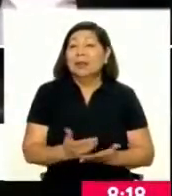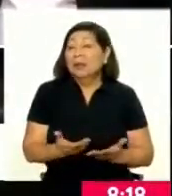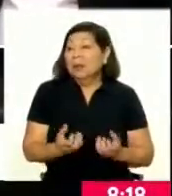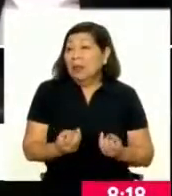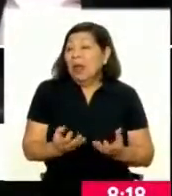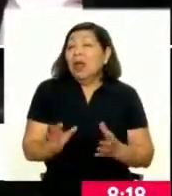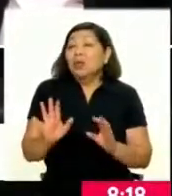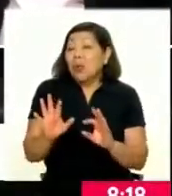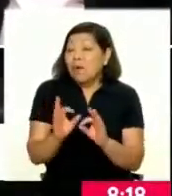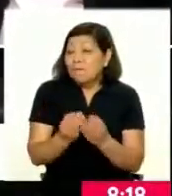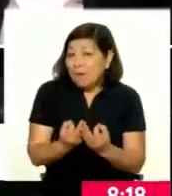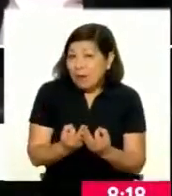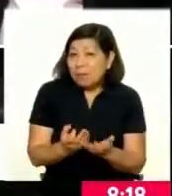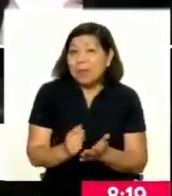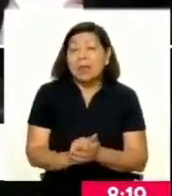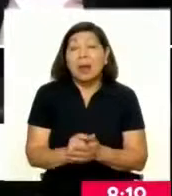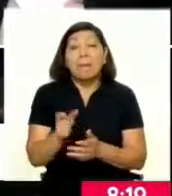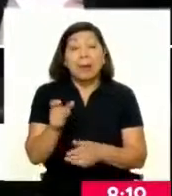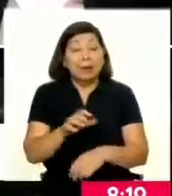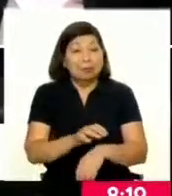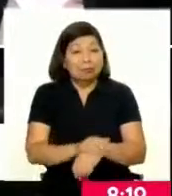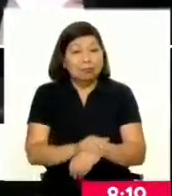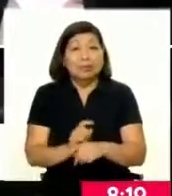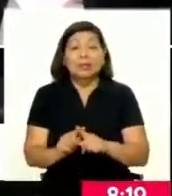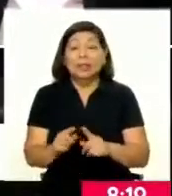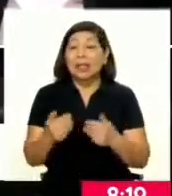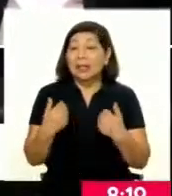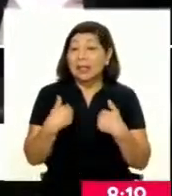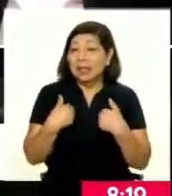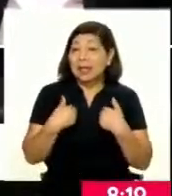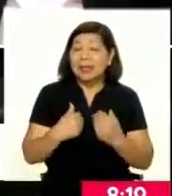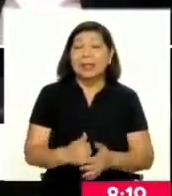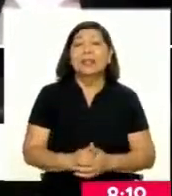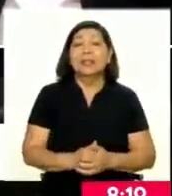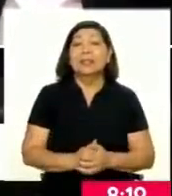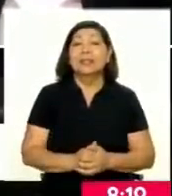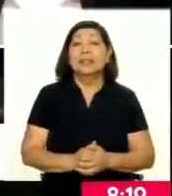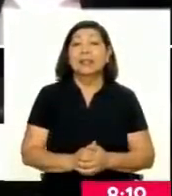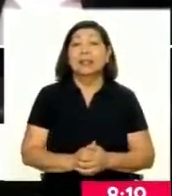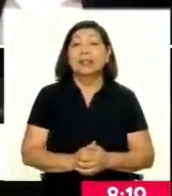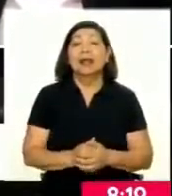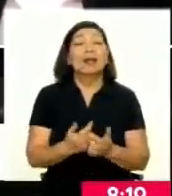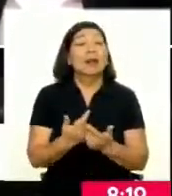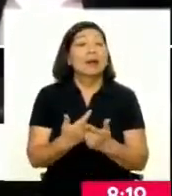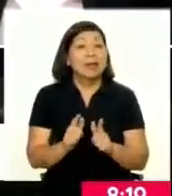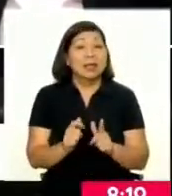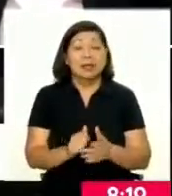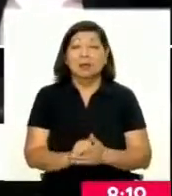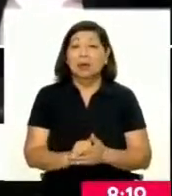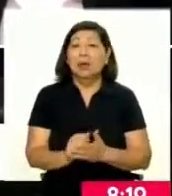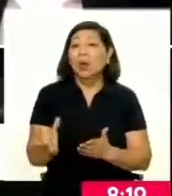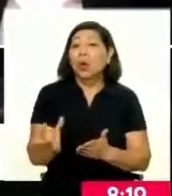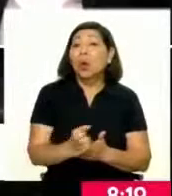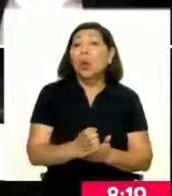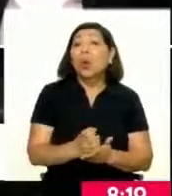tanto los familiares, ¿no?, como los detenidos también tienen ¿no?, la libertad de